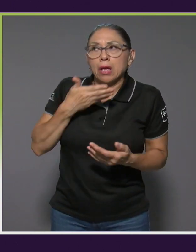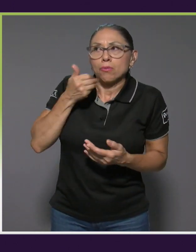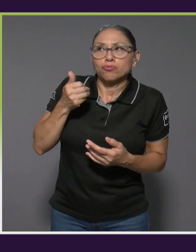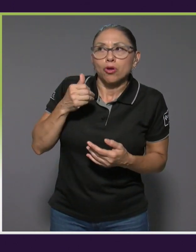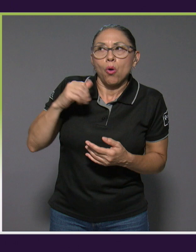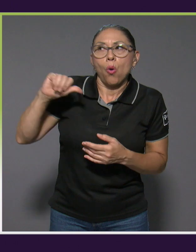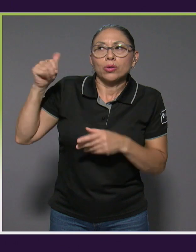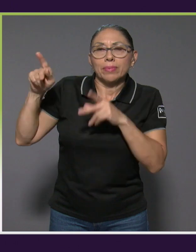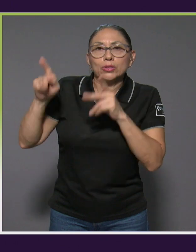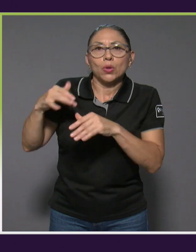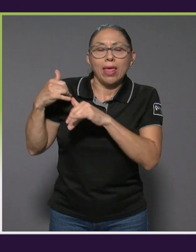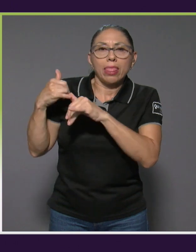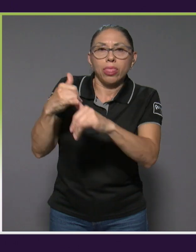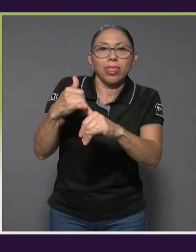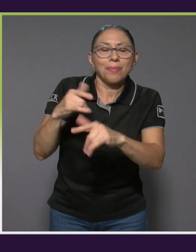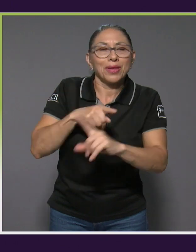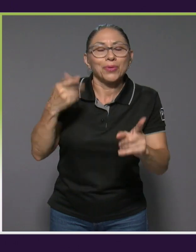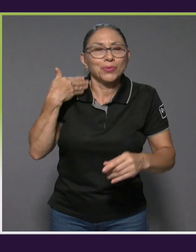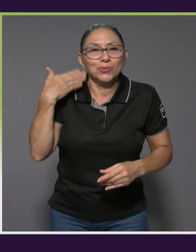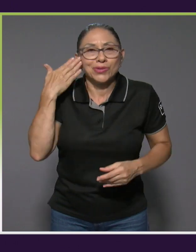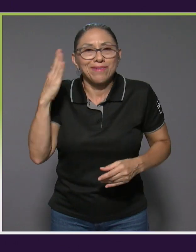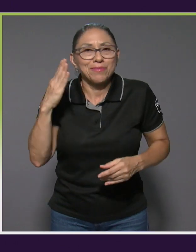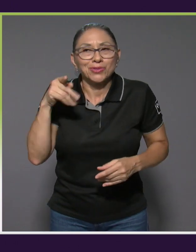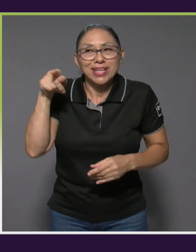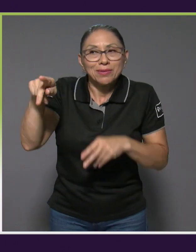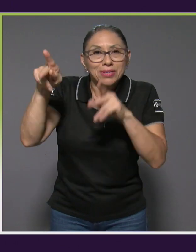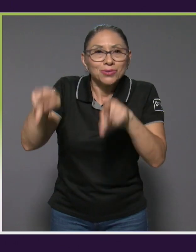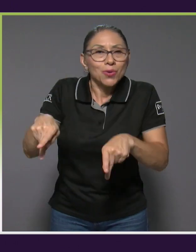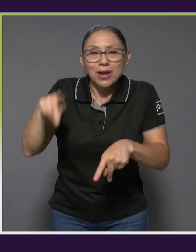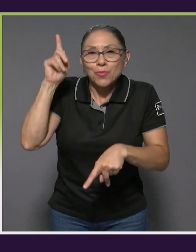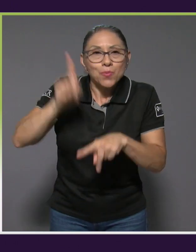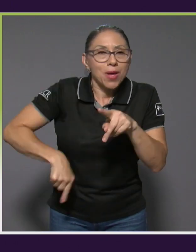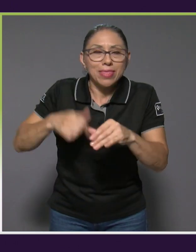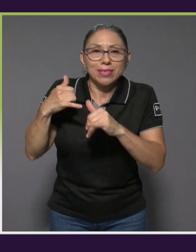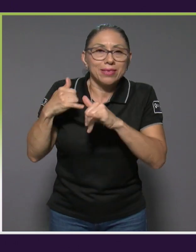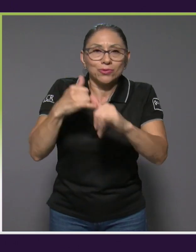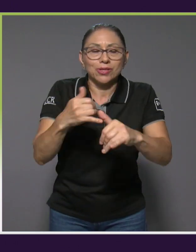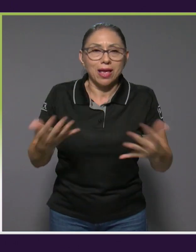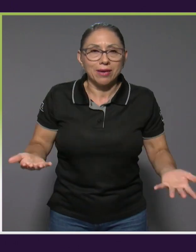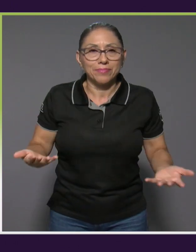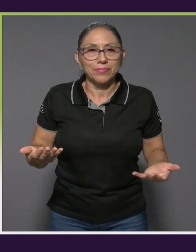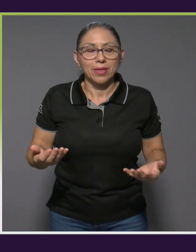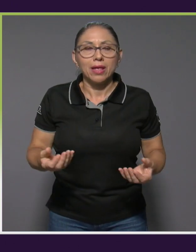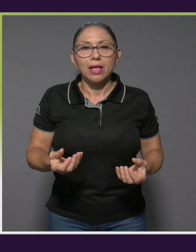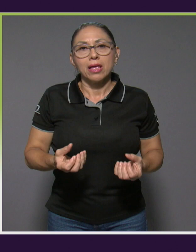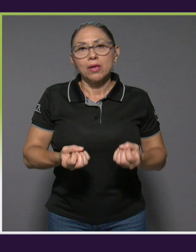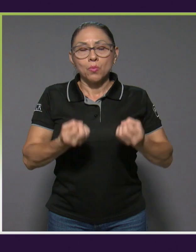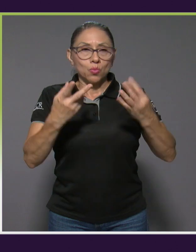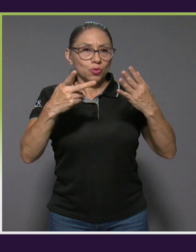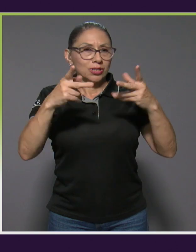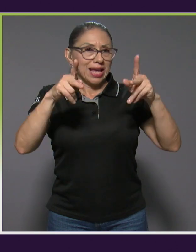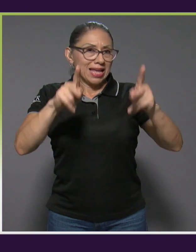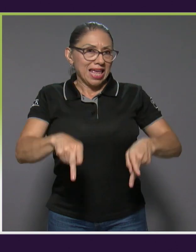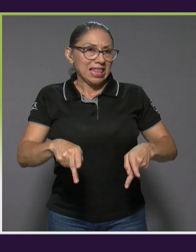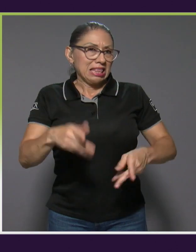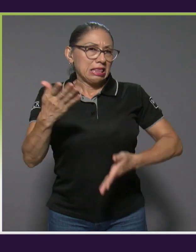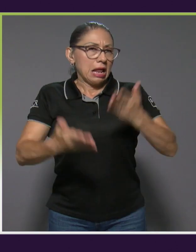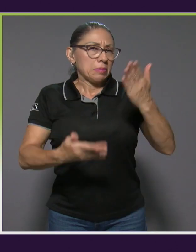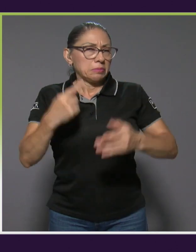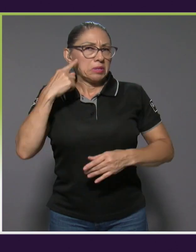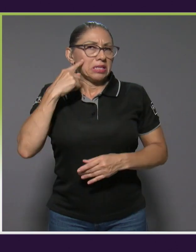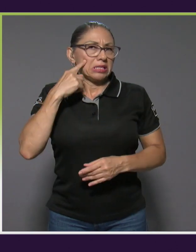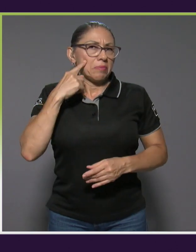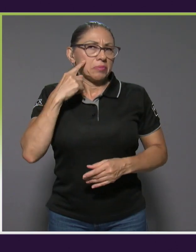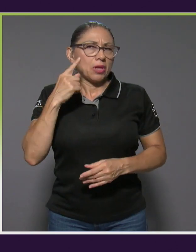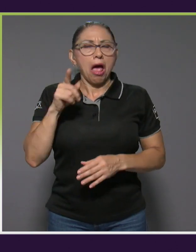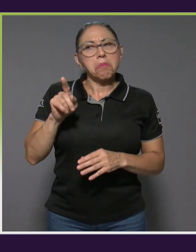la situación de vulnerabilidad en la que está, que le impide denunciar. Y mucha gente, pues como no es directamente que se está